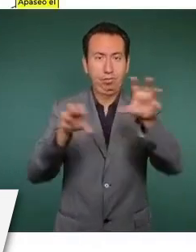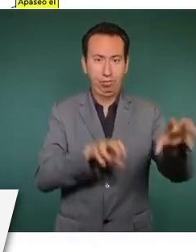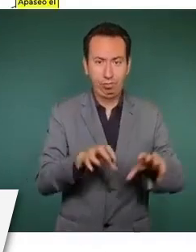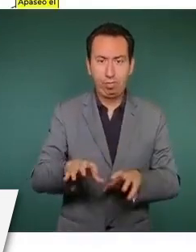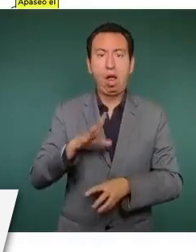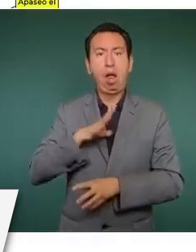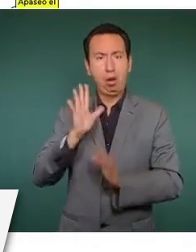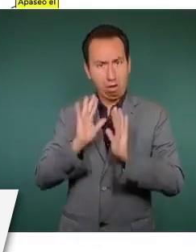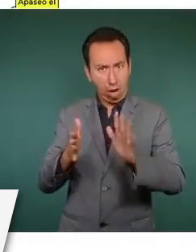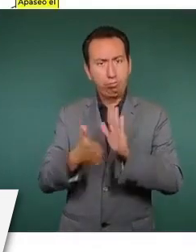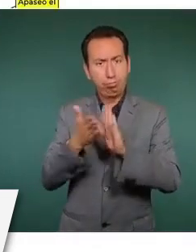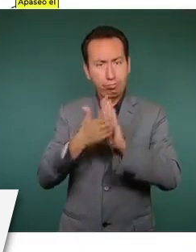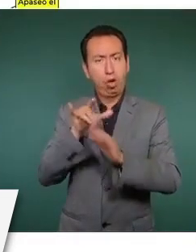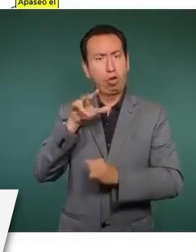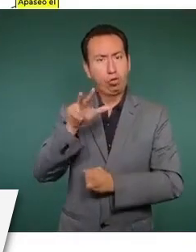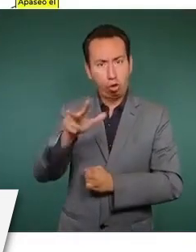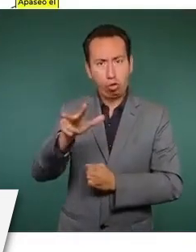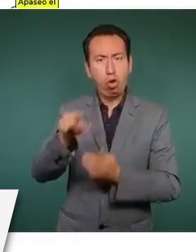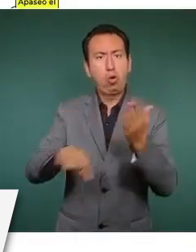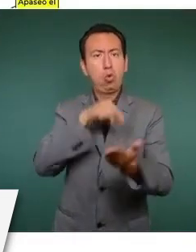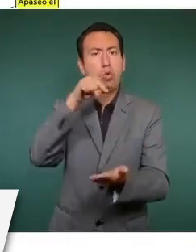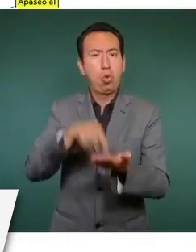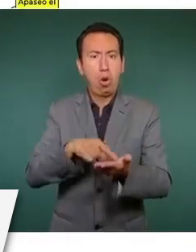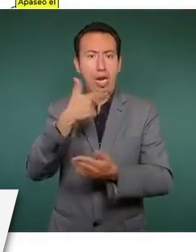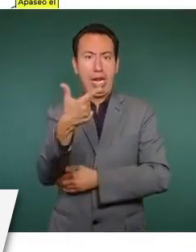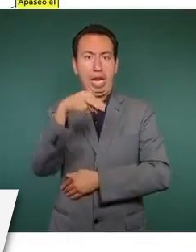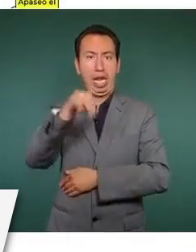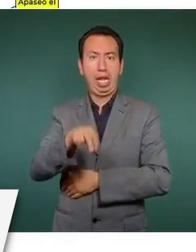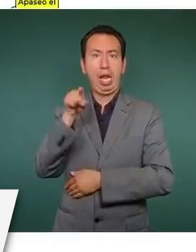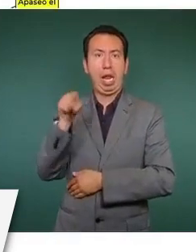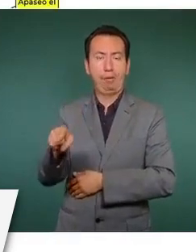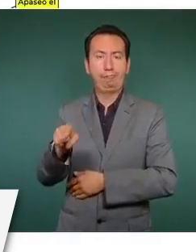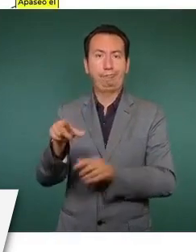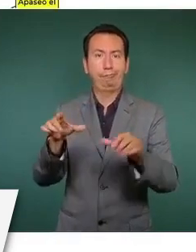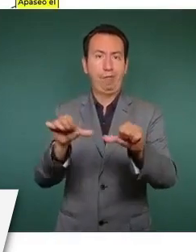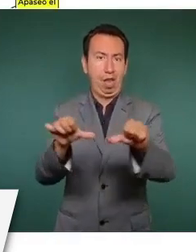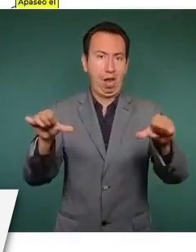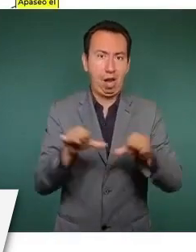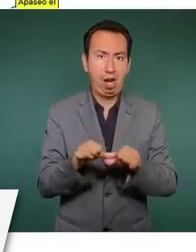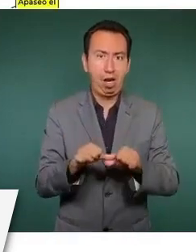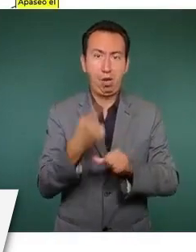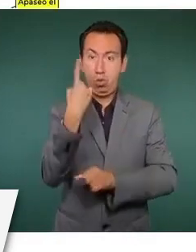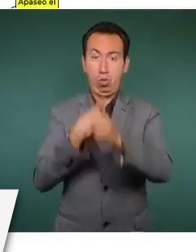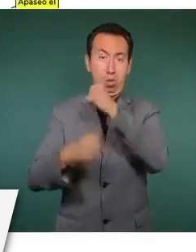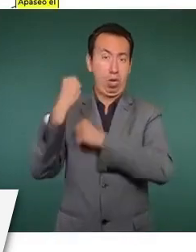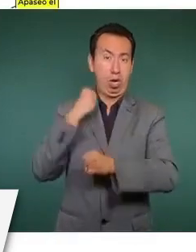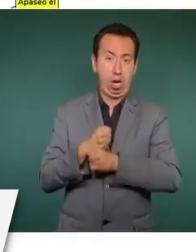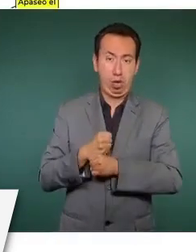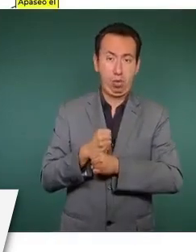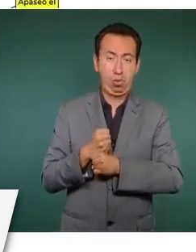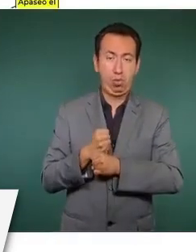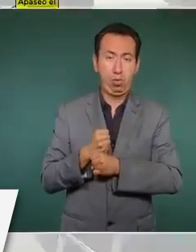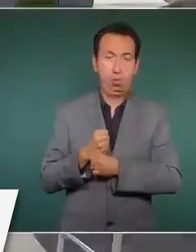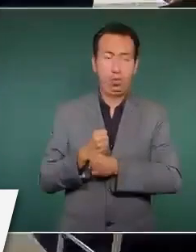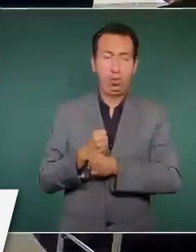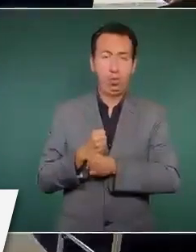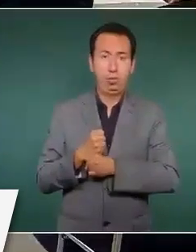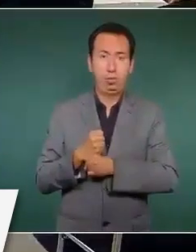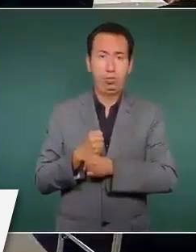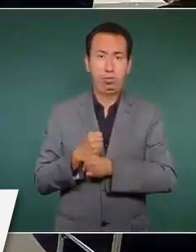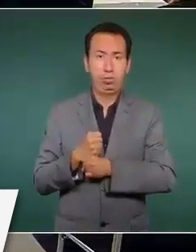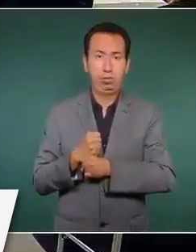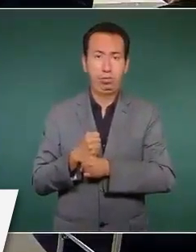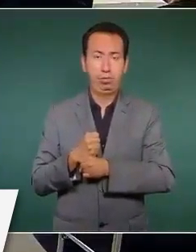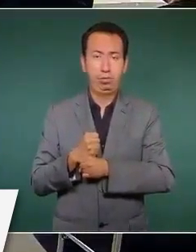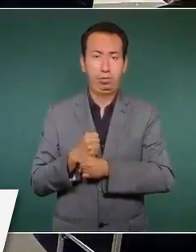18 cuarteles de la Guardia Nacional que el año pasado quedaron